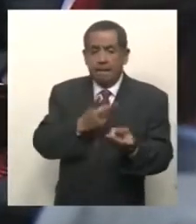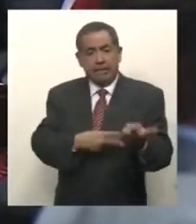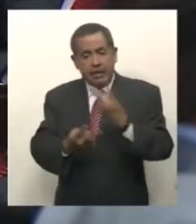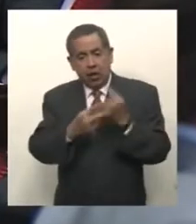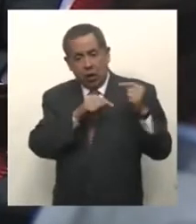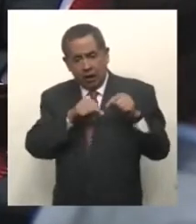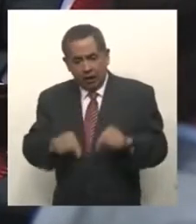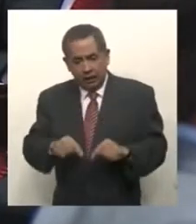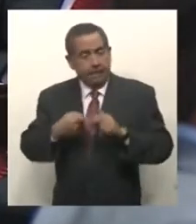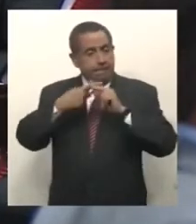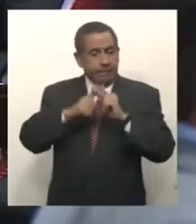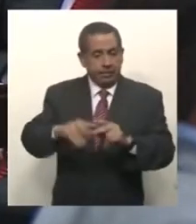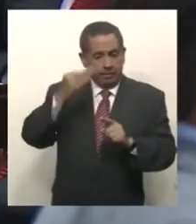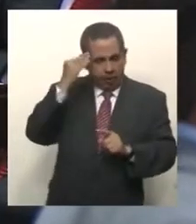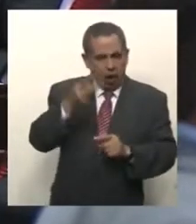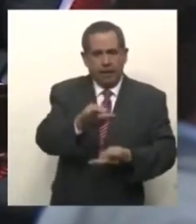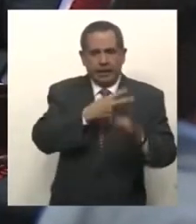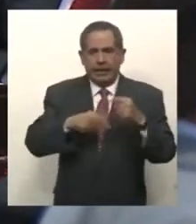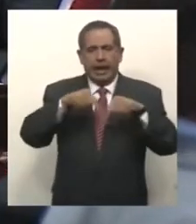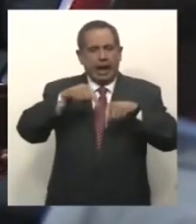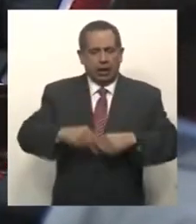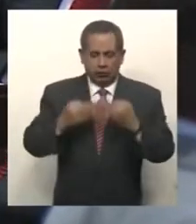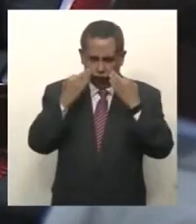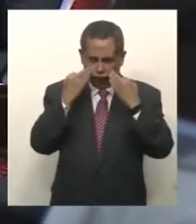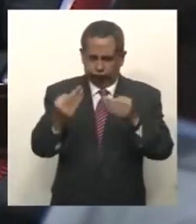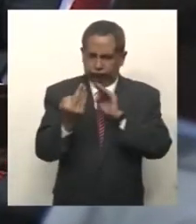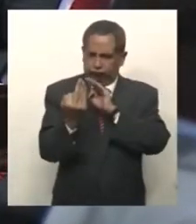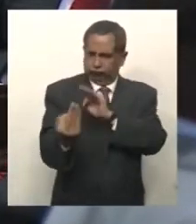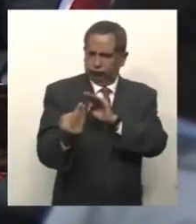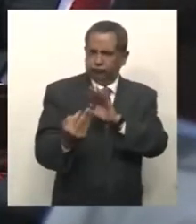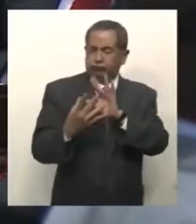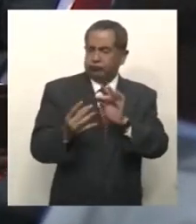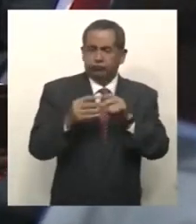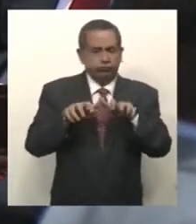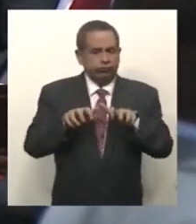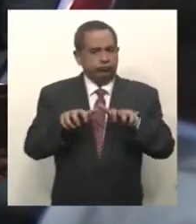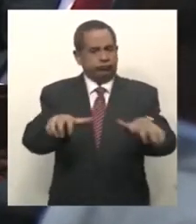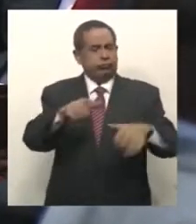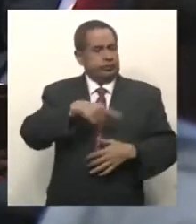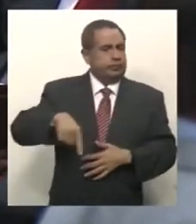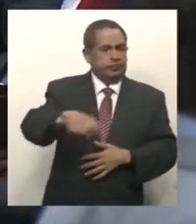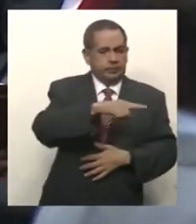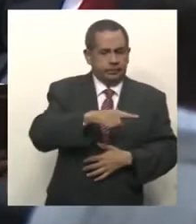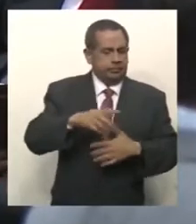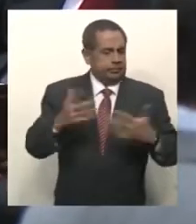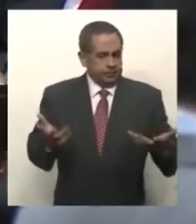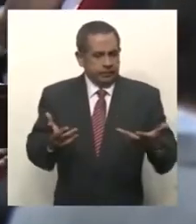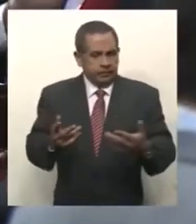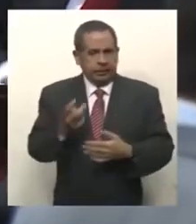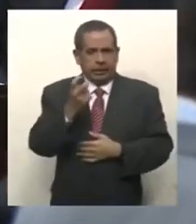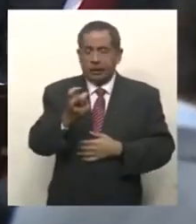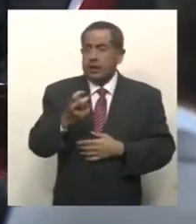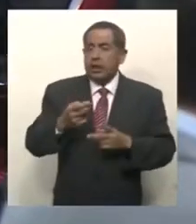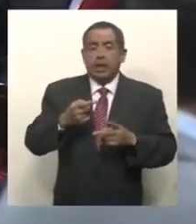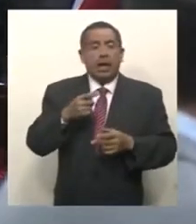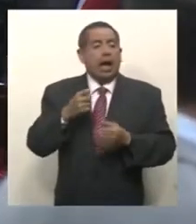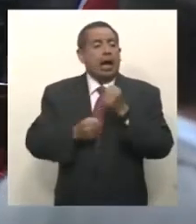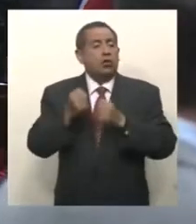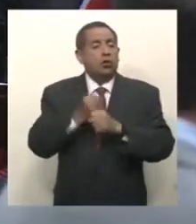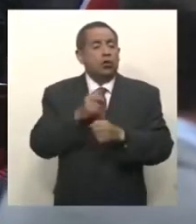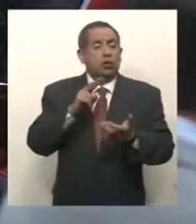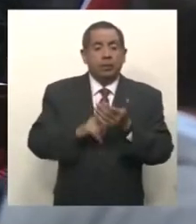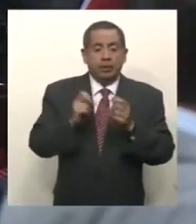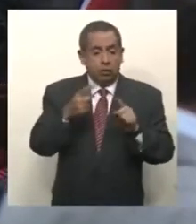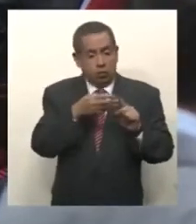del periodo ordinario a rendir el informe del estado que guardaba la nación. Fox a principios del siglo XXI lo